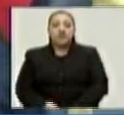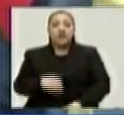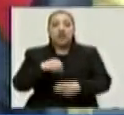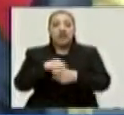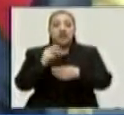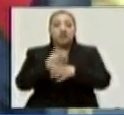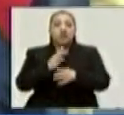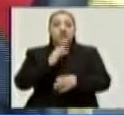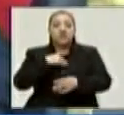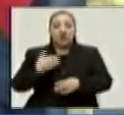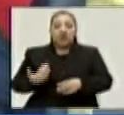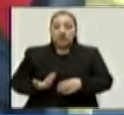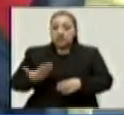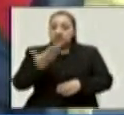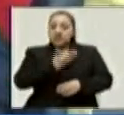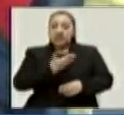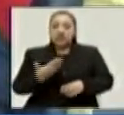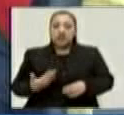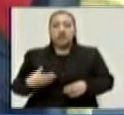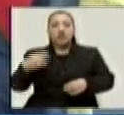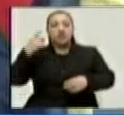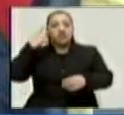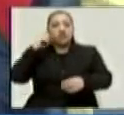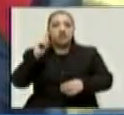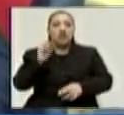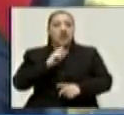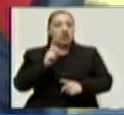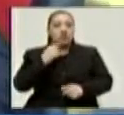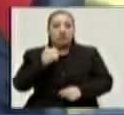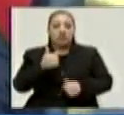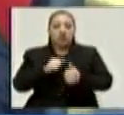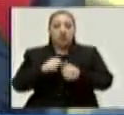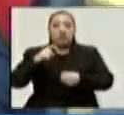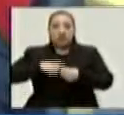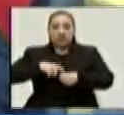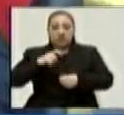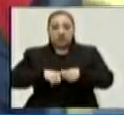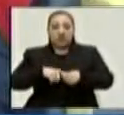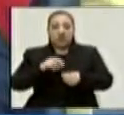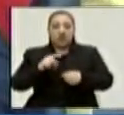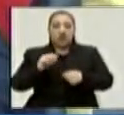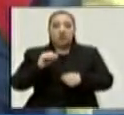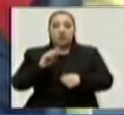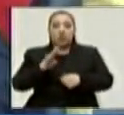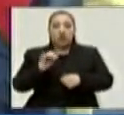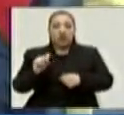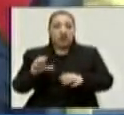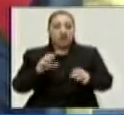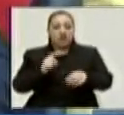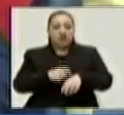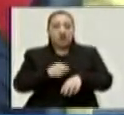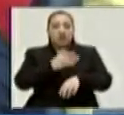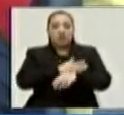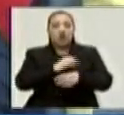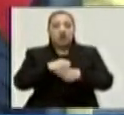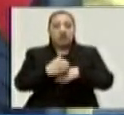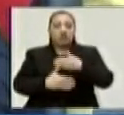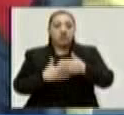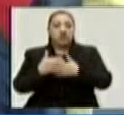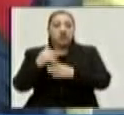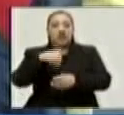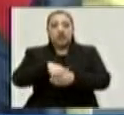medida, señora presidenta, se considera irregular la participación del señor Manuel Burga Seoane en el